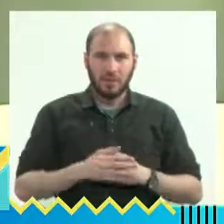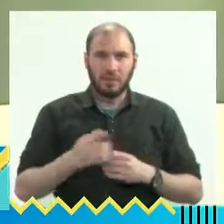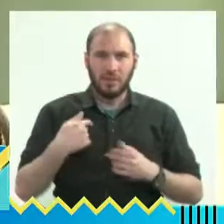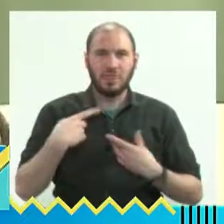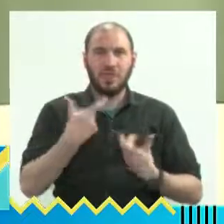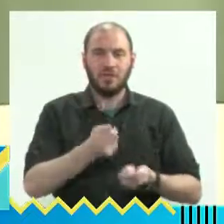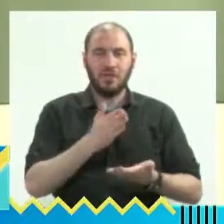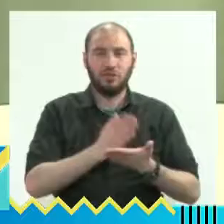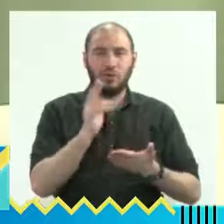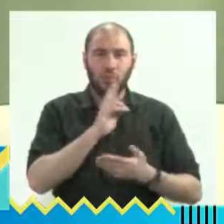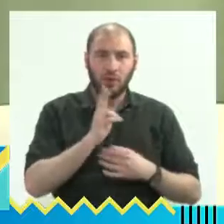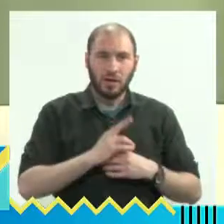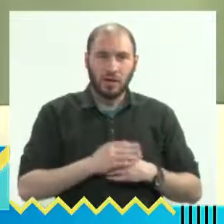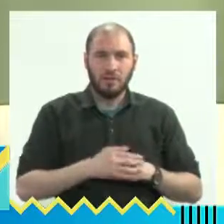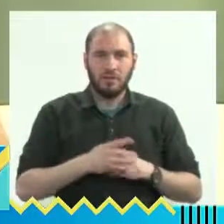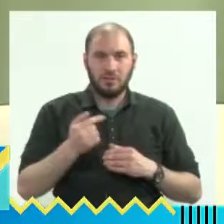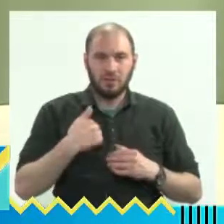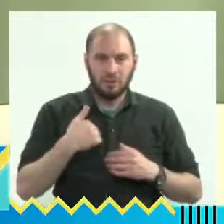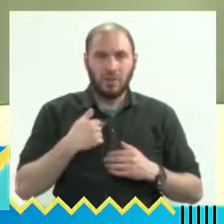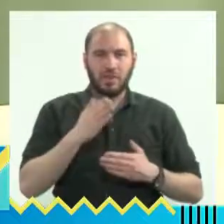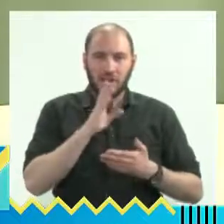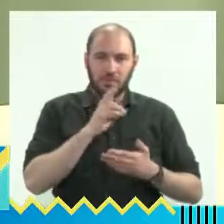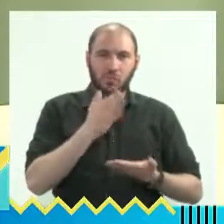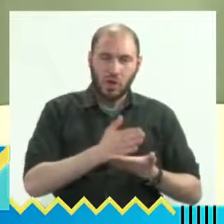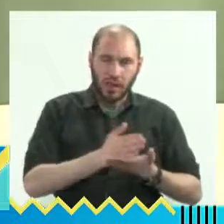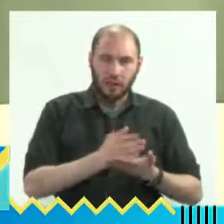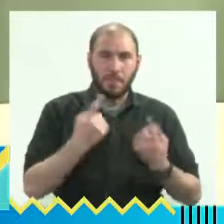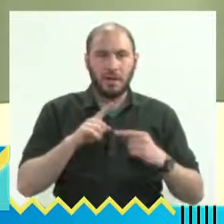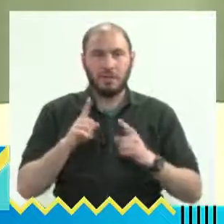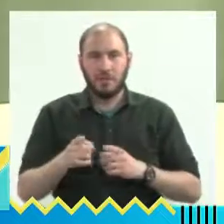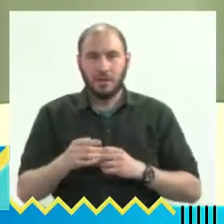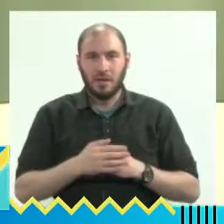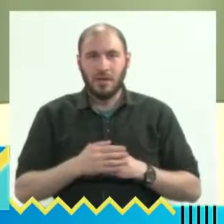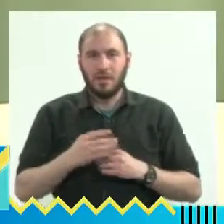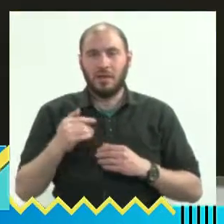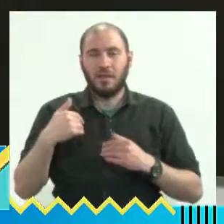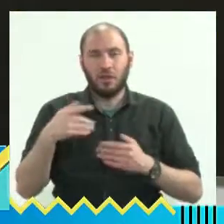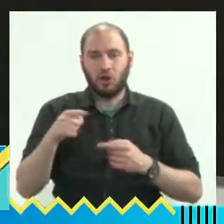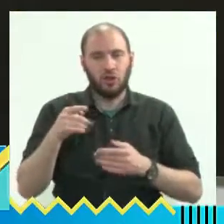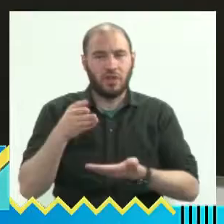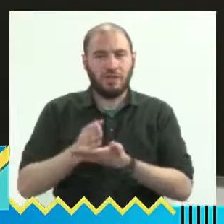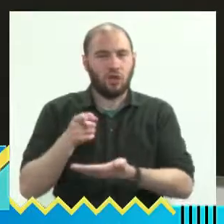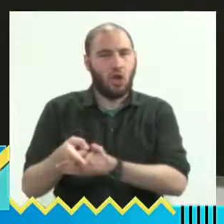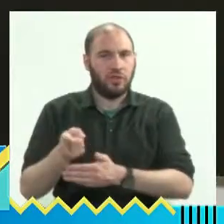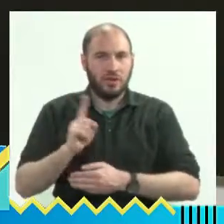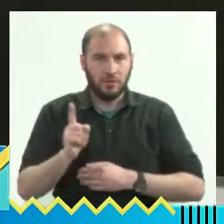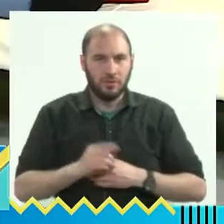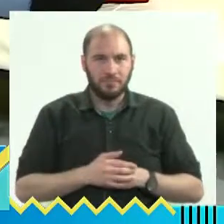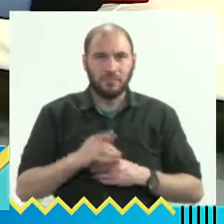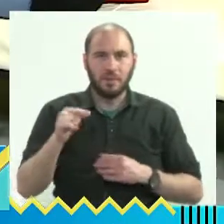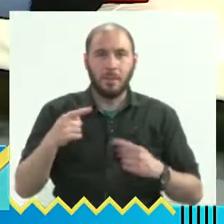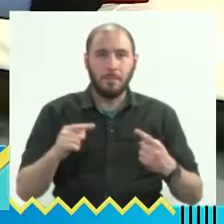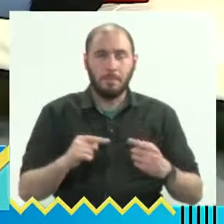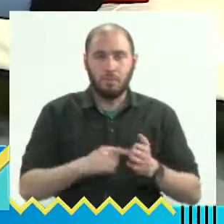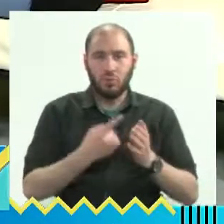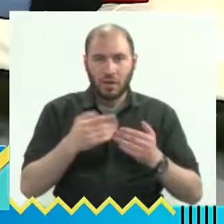defiendo los derechos de las mujeres y me paro de este lado de los derechos de las mujeres, pero no en detrimento de otros. Este era un punto que lo